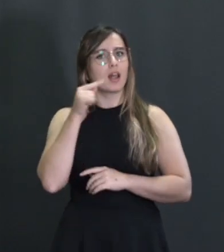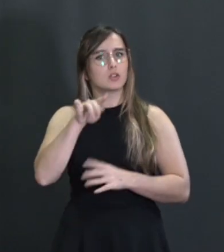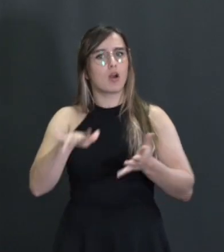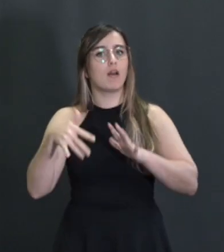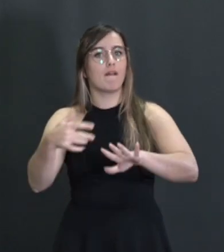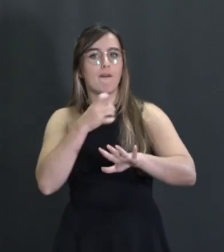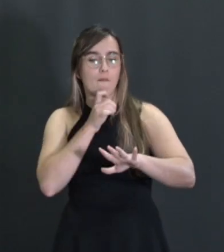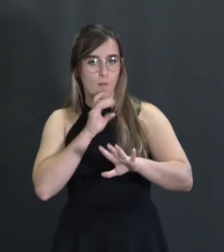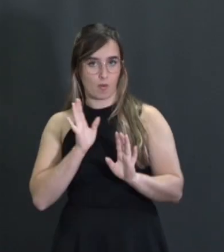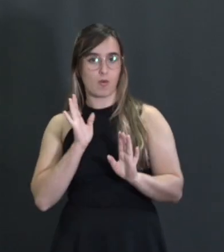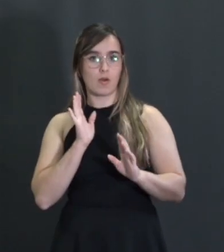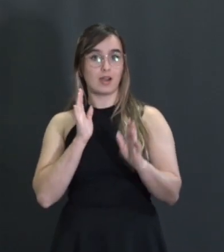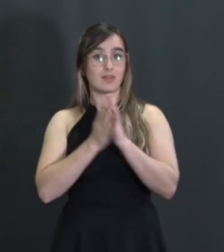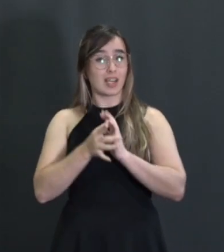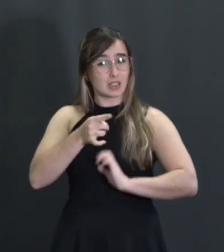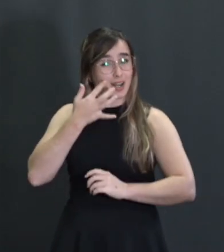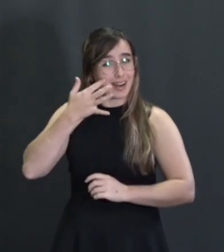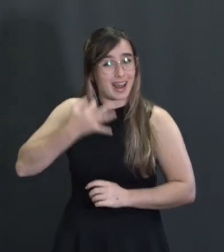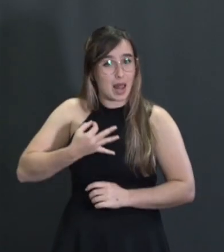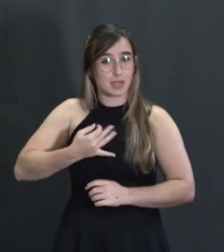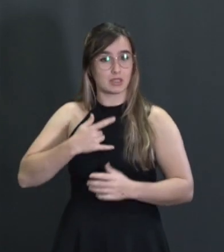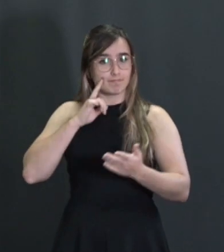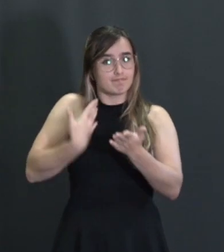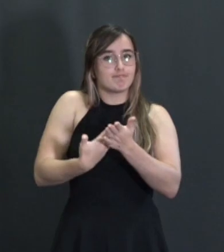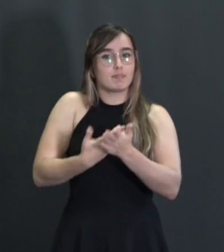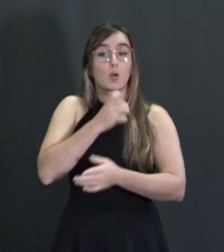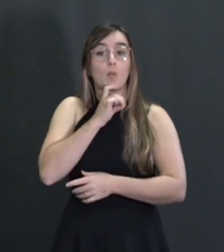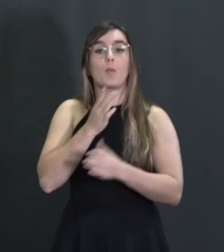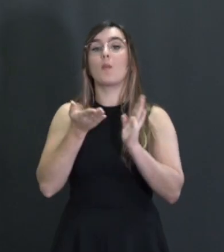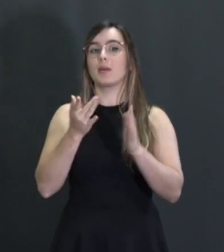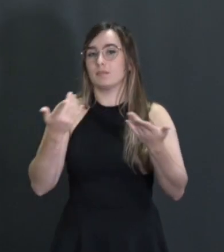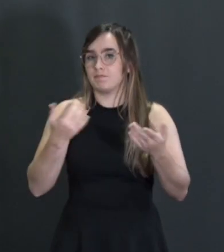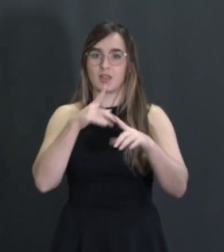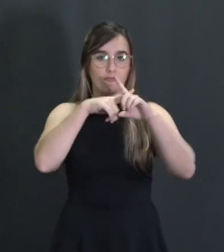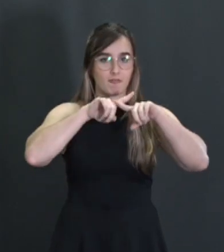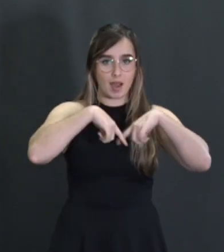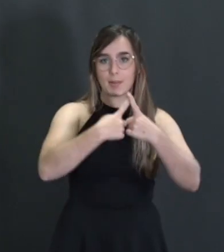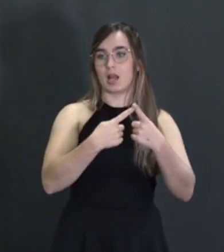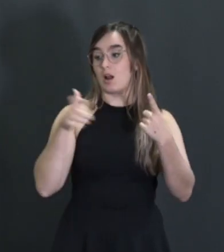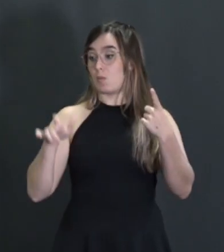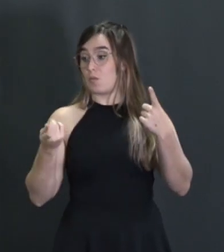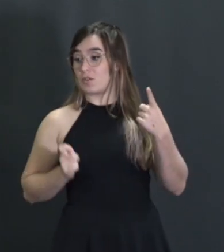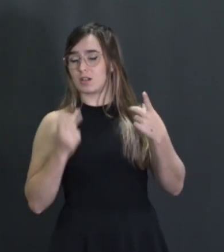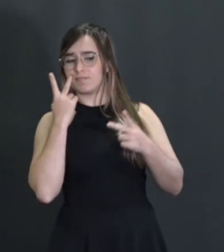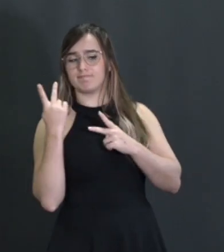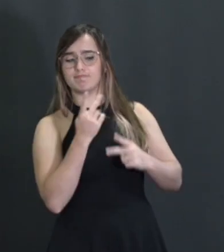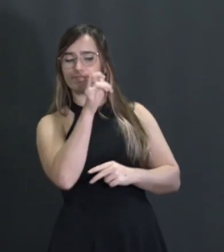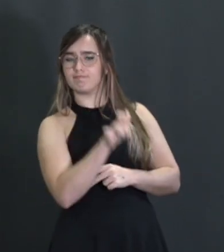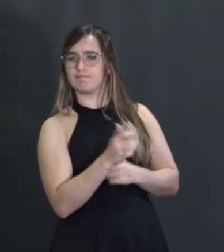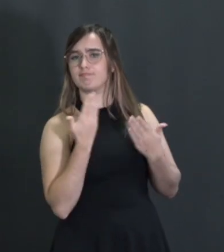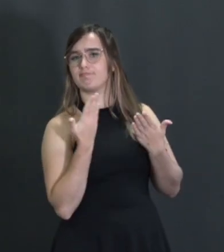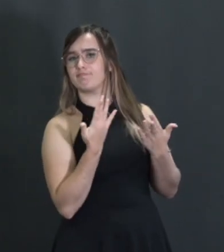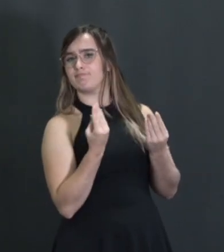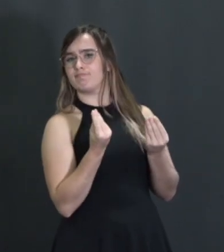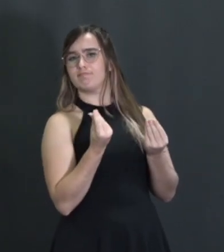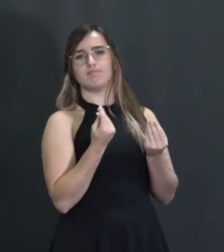¿Cómo se sustancia eso cuando una familia, cuando un profesional dice que esa persona o cree que esa persona a